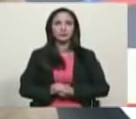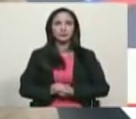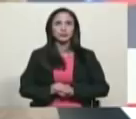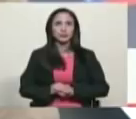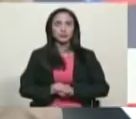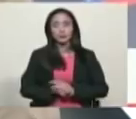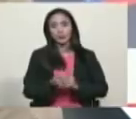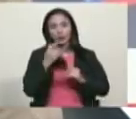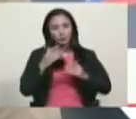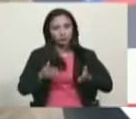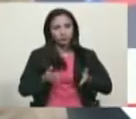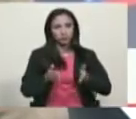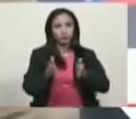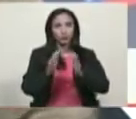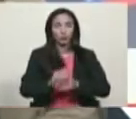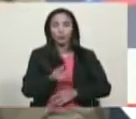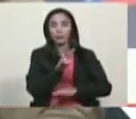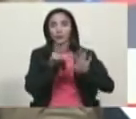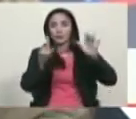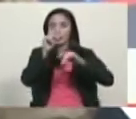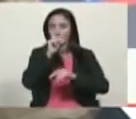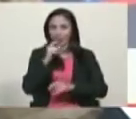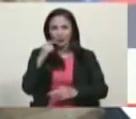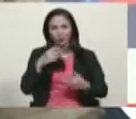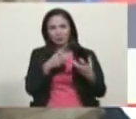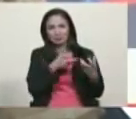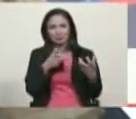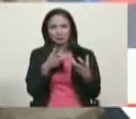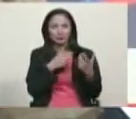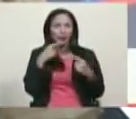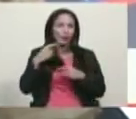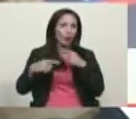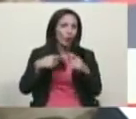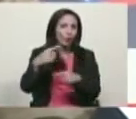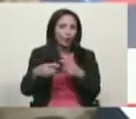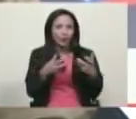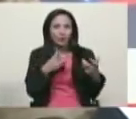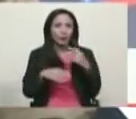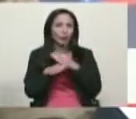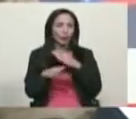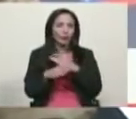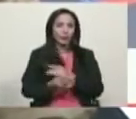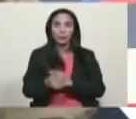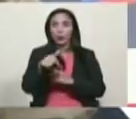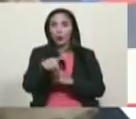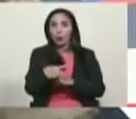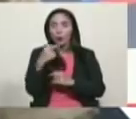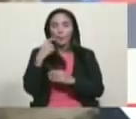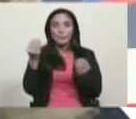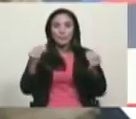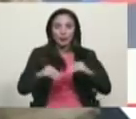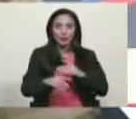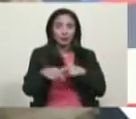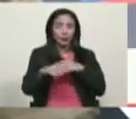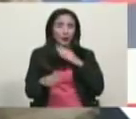los caminos, 27 años de rebelión permanente, y hoy está más vigente que